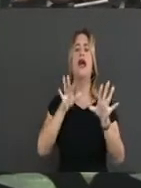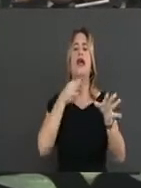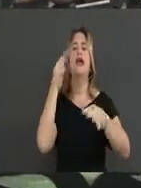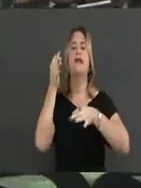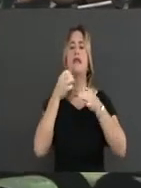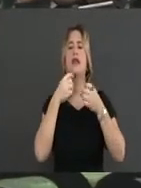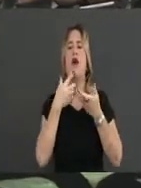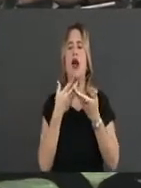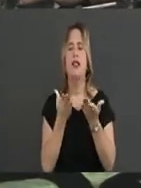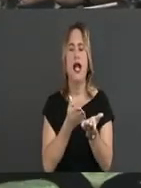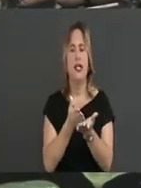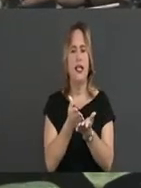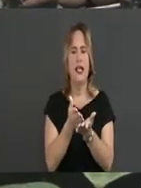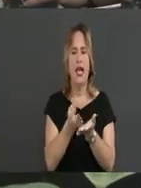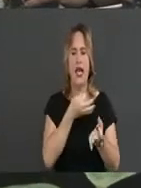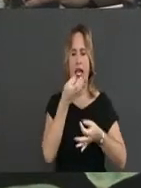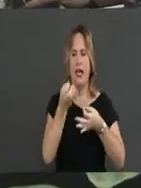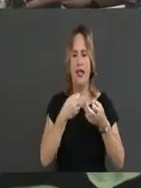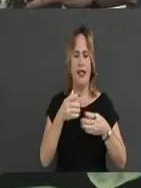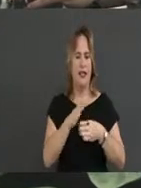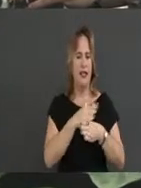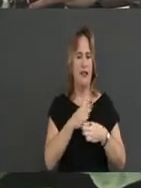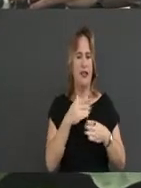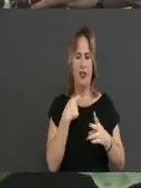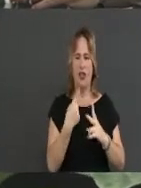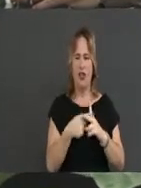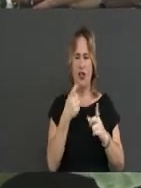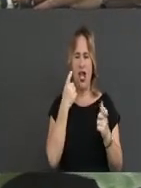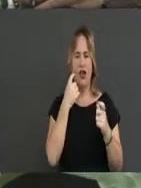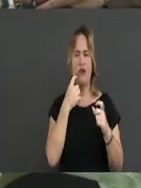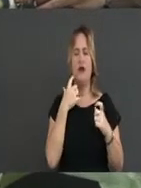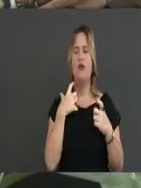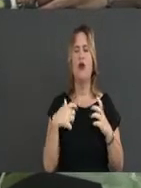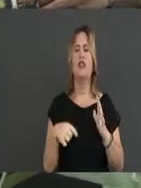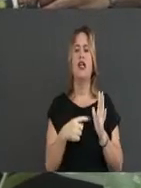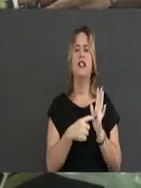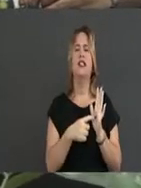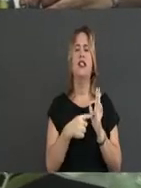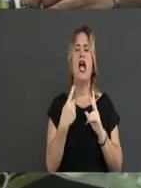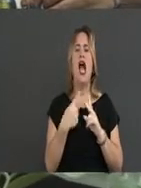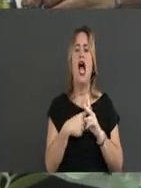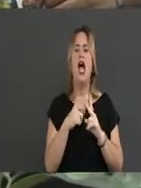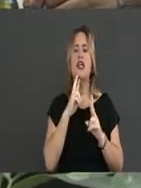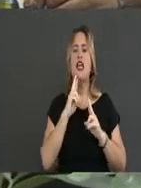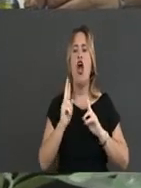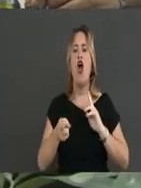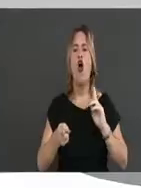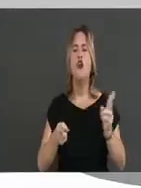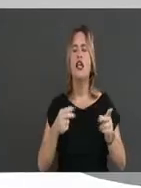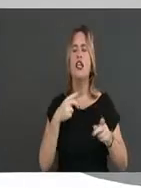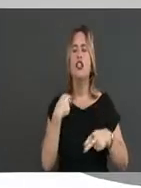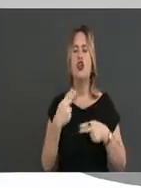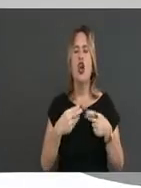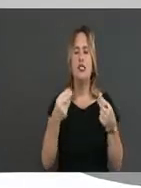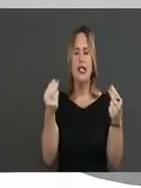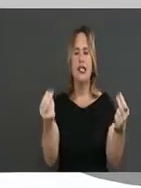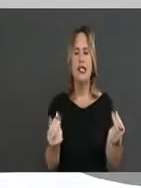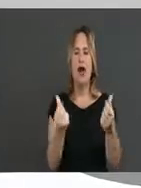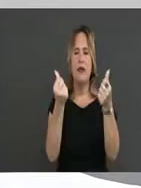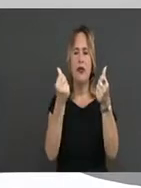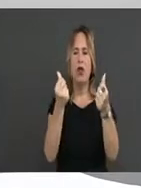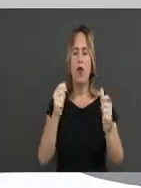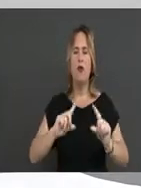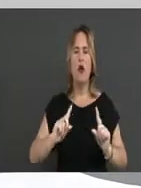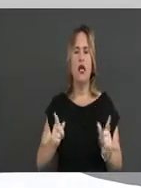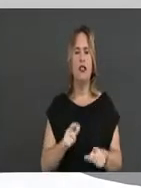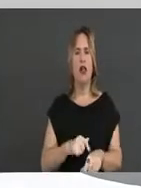hay que darle continuidad de diversas formas, y algo que dice un televidente: hay que dar la orientación y ejecutar la acción, porque estamos